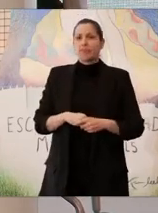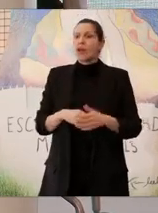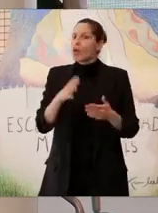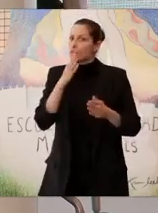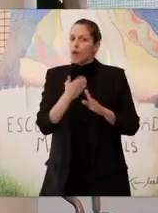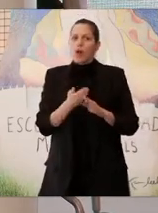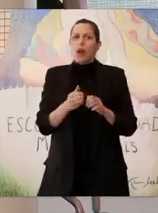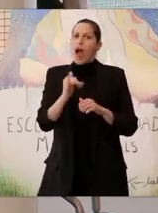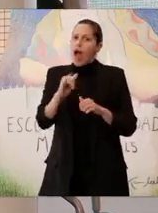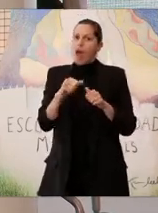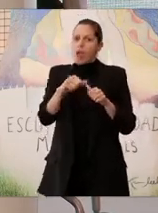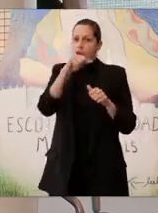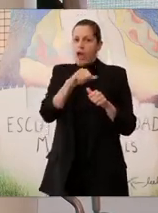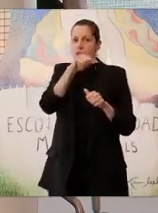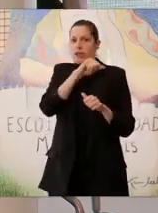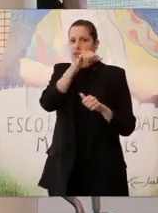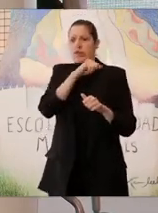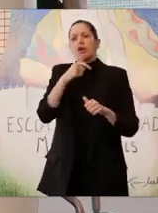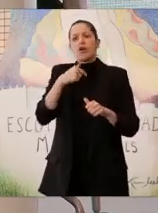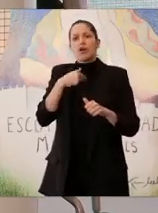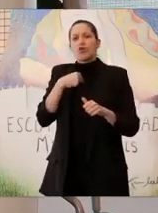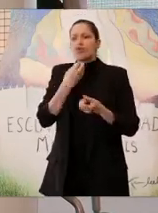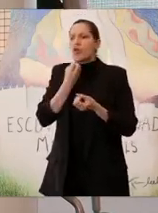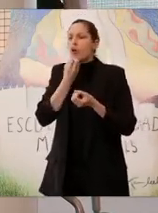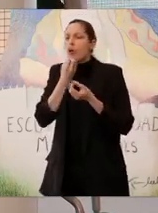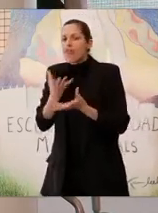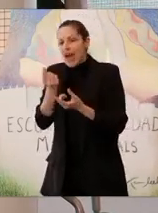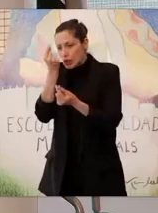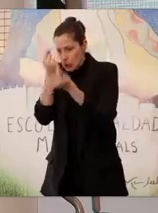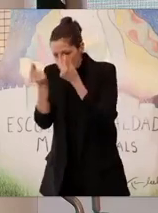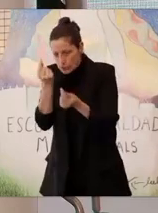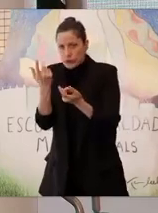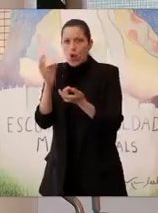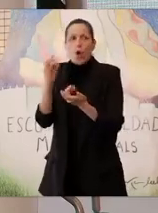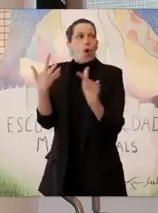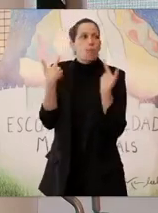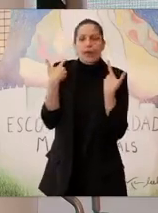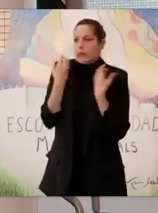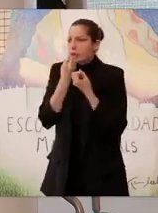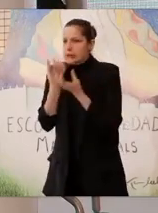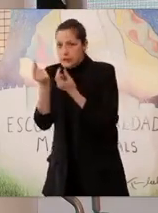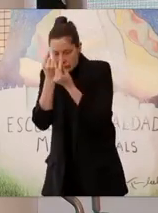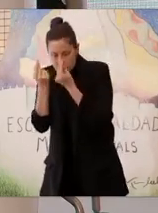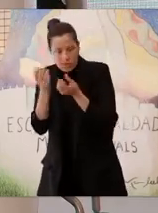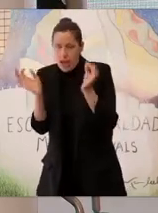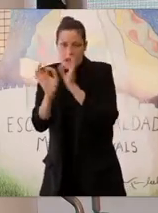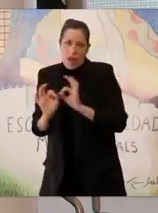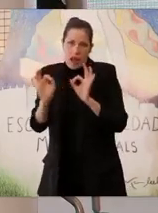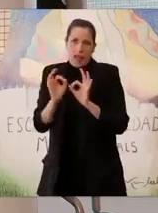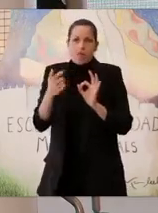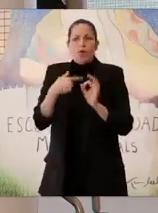violencia. Yo sí lo informaba, no daba datos concretos, ni de las víctimas, y creo que además tiene un efecto como